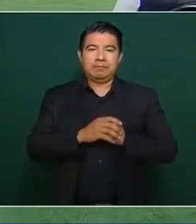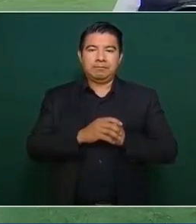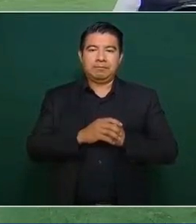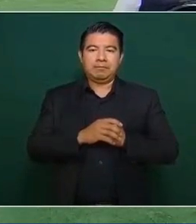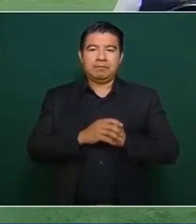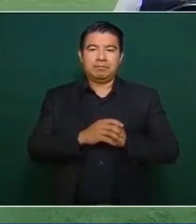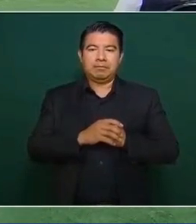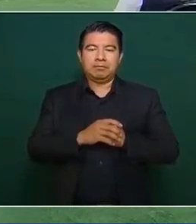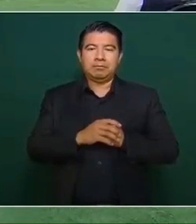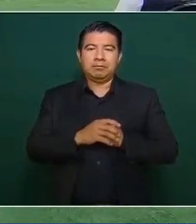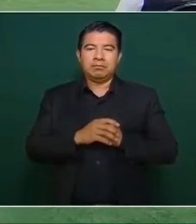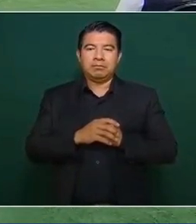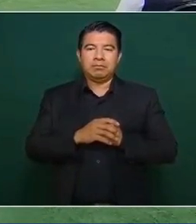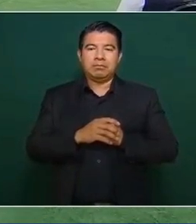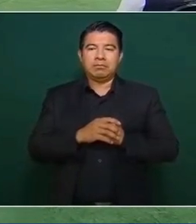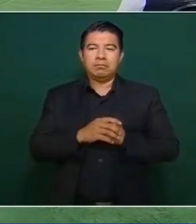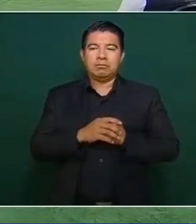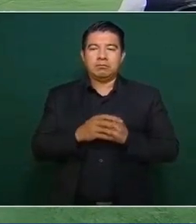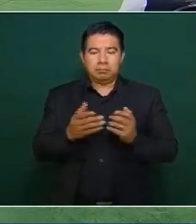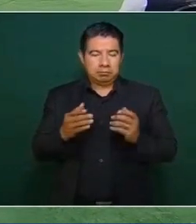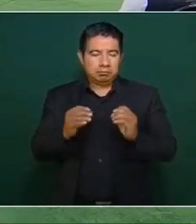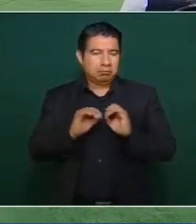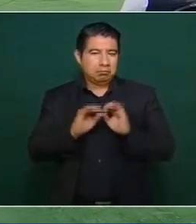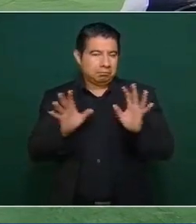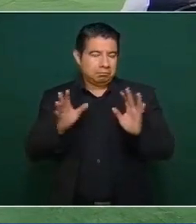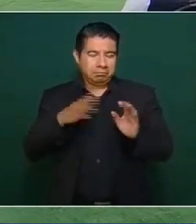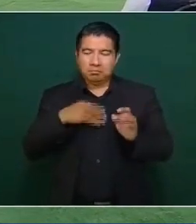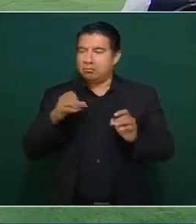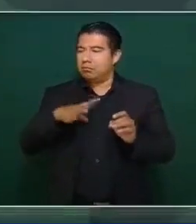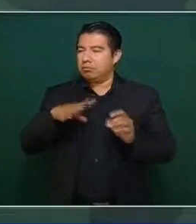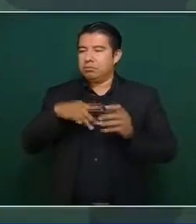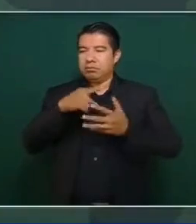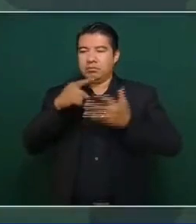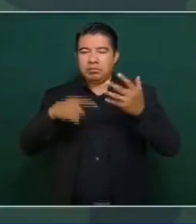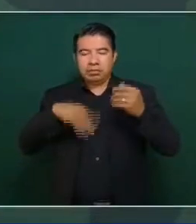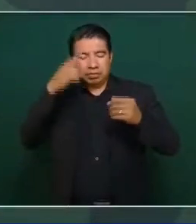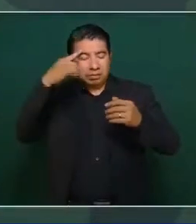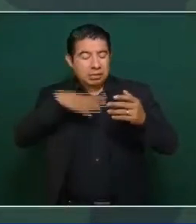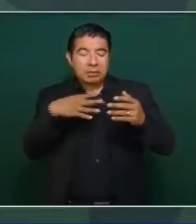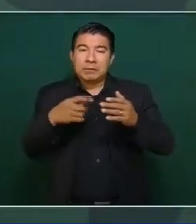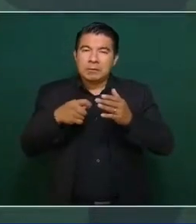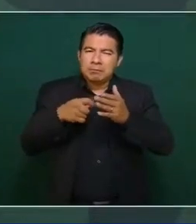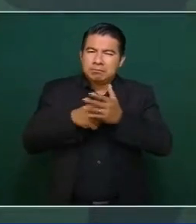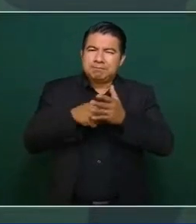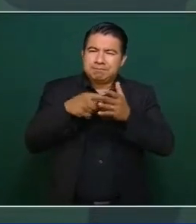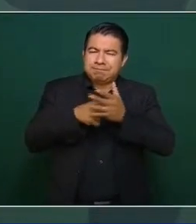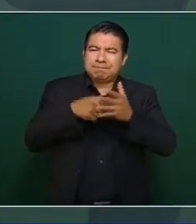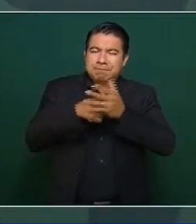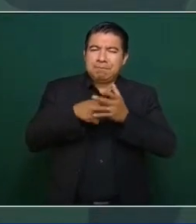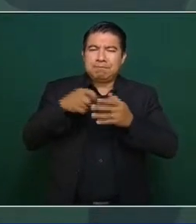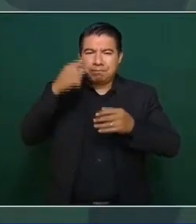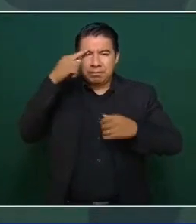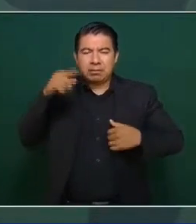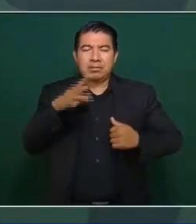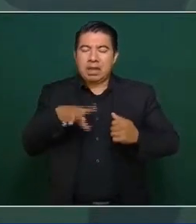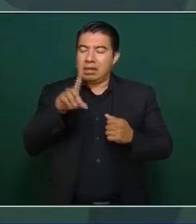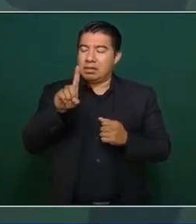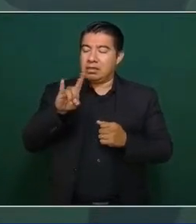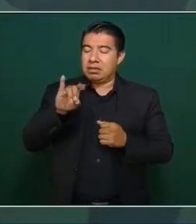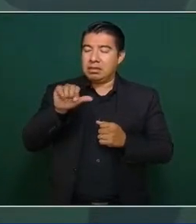a pesar de que hubieron presiones fuertes, estaba Díaz